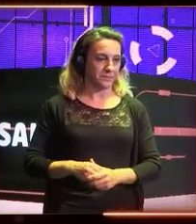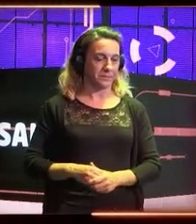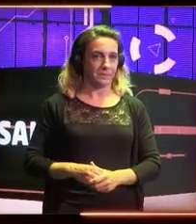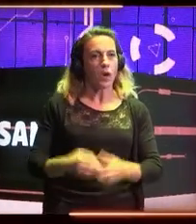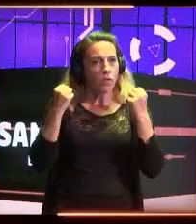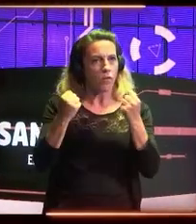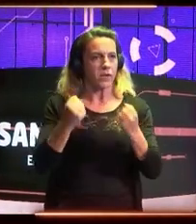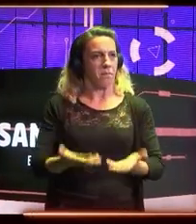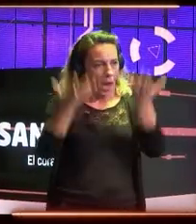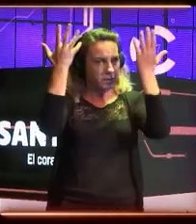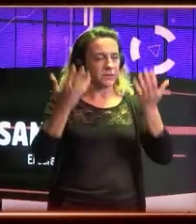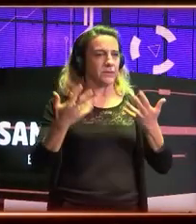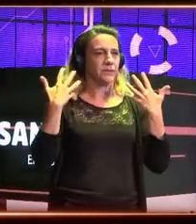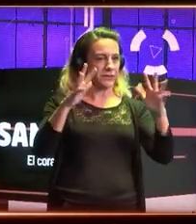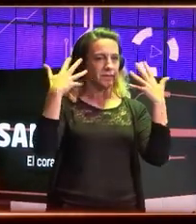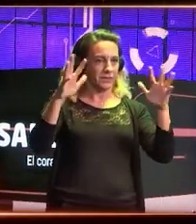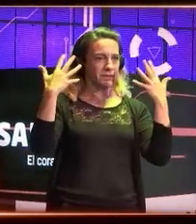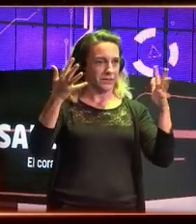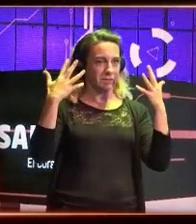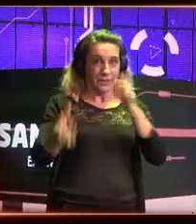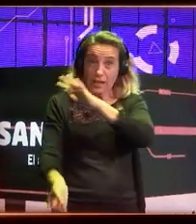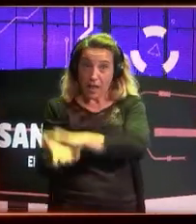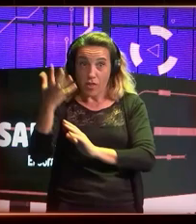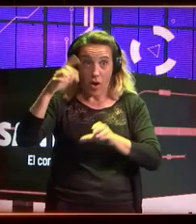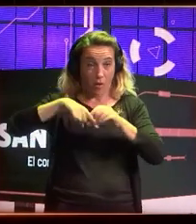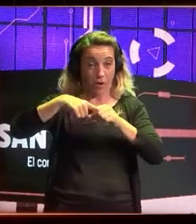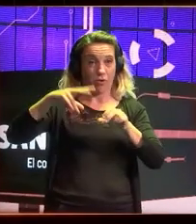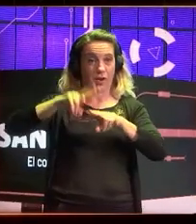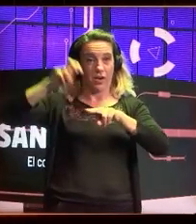más fuerte hombre ha creado un agujero